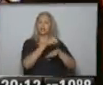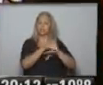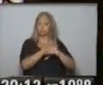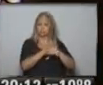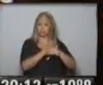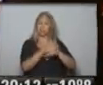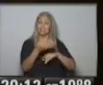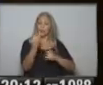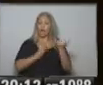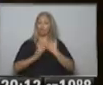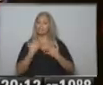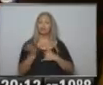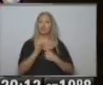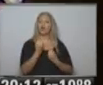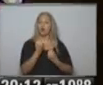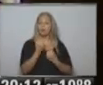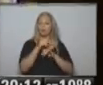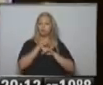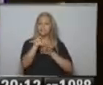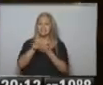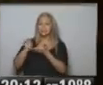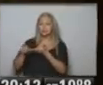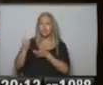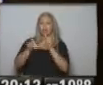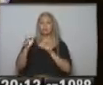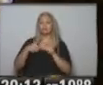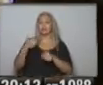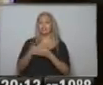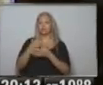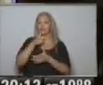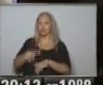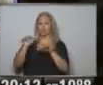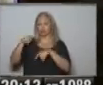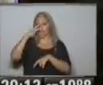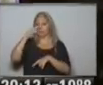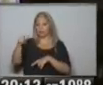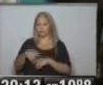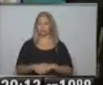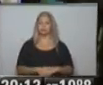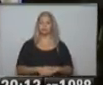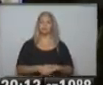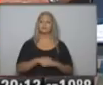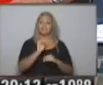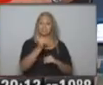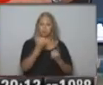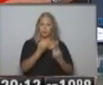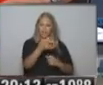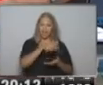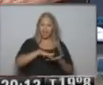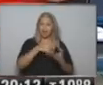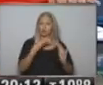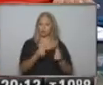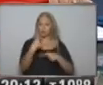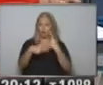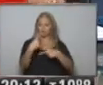todos los detalles de la distribución a los afectados por las inundaciones aquí en la ciudad de La Plata. Ustedes. Muy bien, allí la ayuda que continúa,